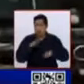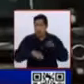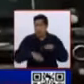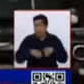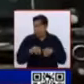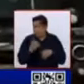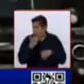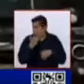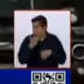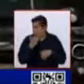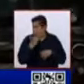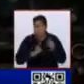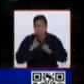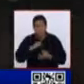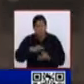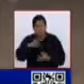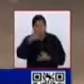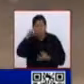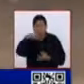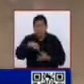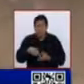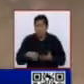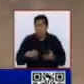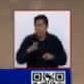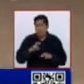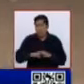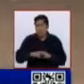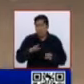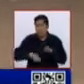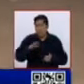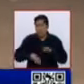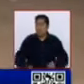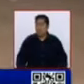estaba algún fantasma ahí sentado.